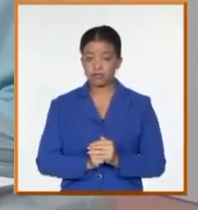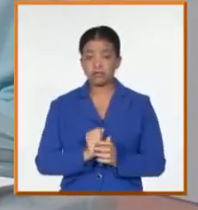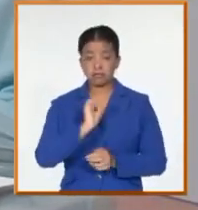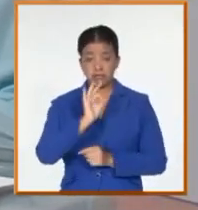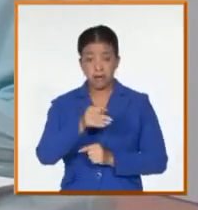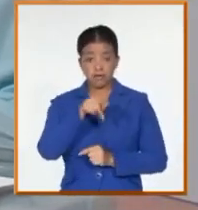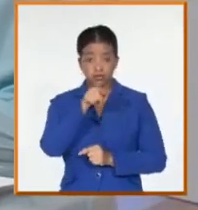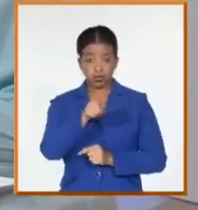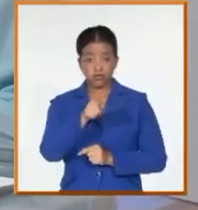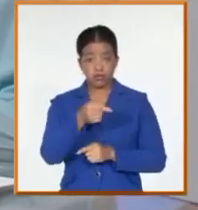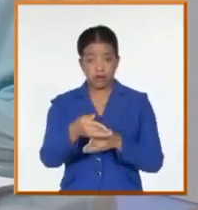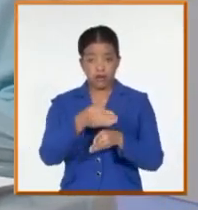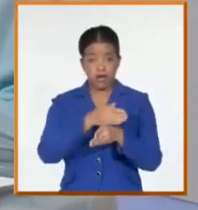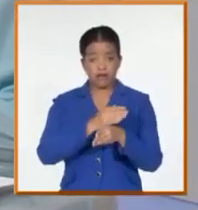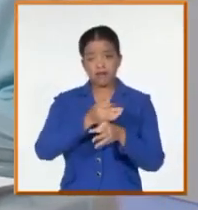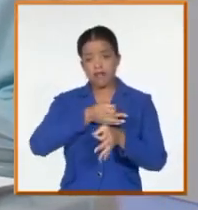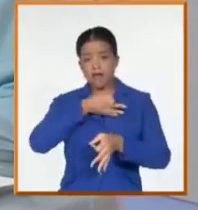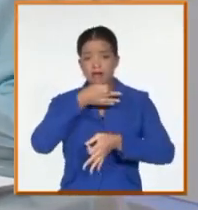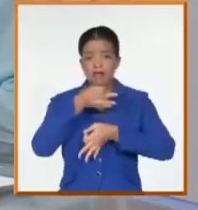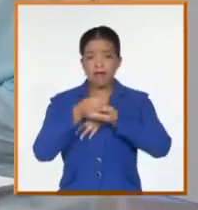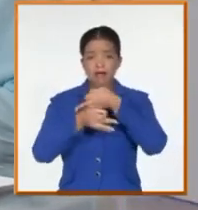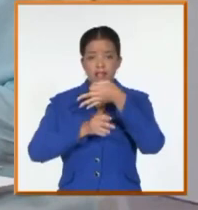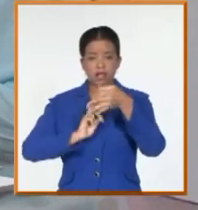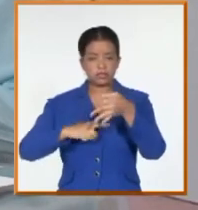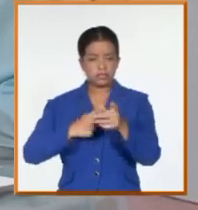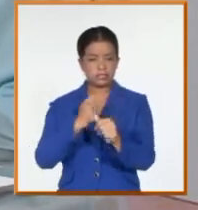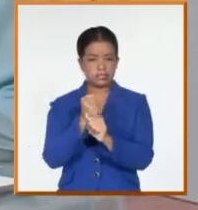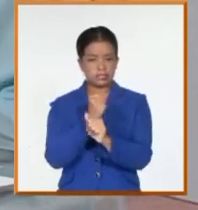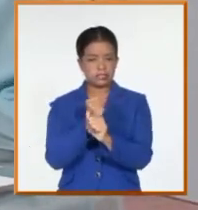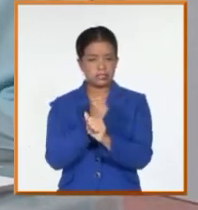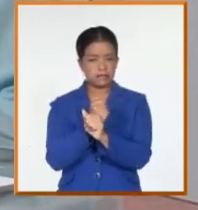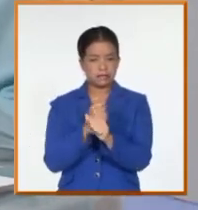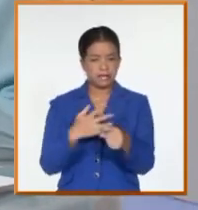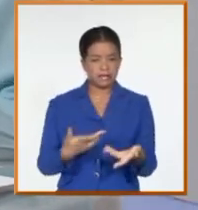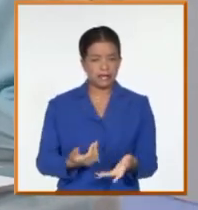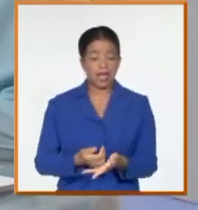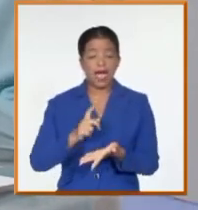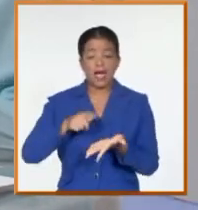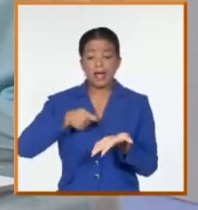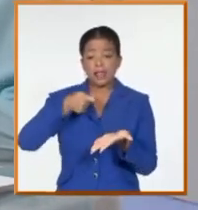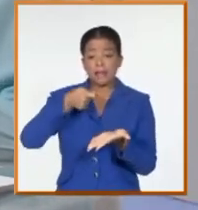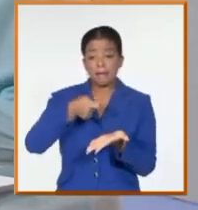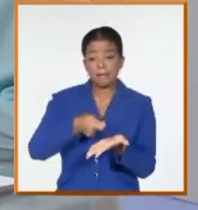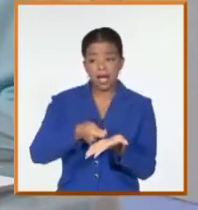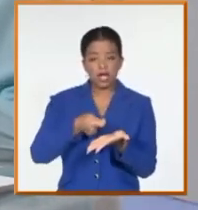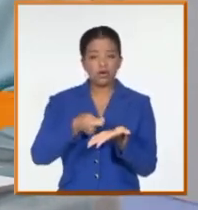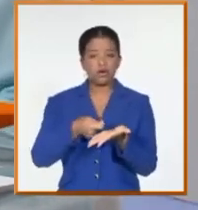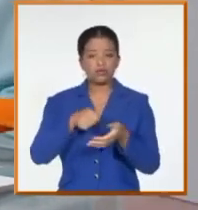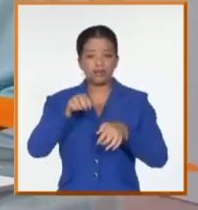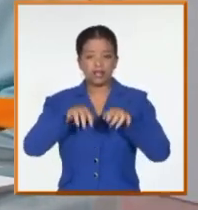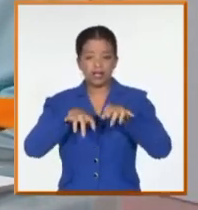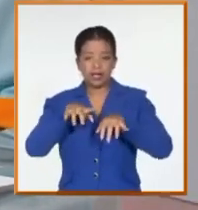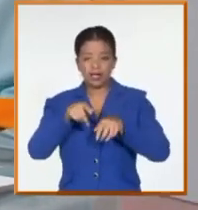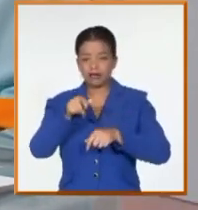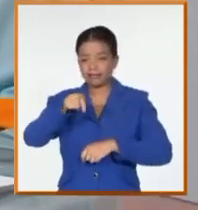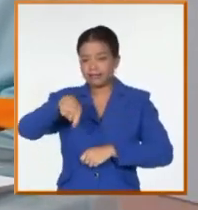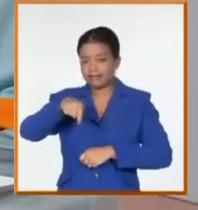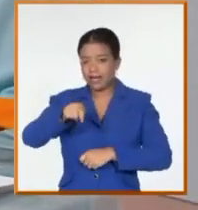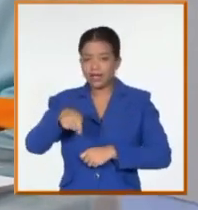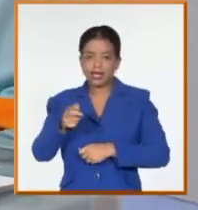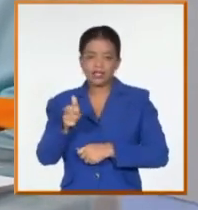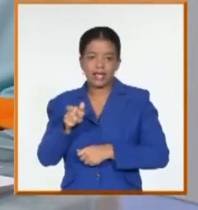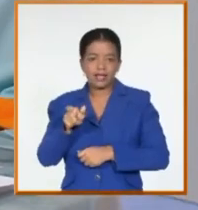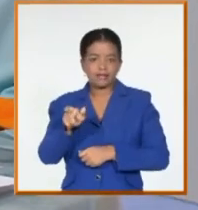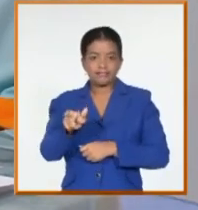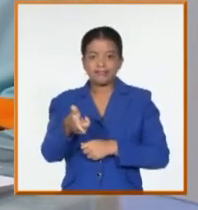nuestro organismo ha venido trabajando el tema de la pagos electrónicos y de hace varios años nosotros